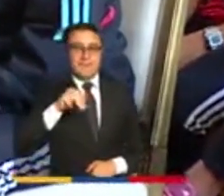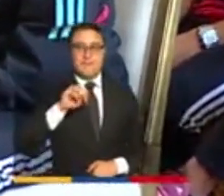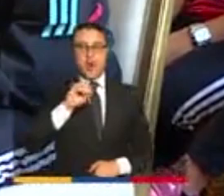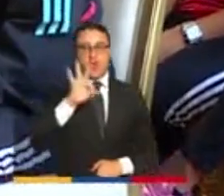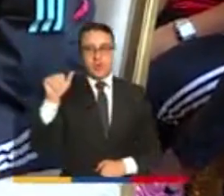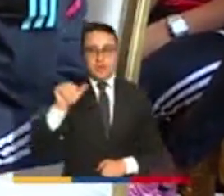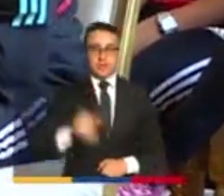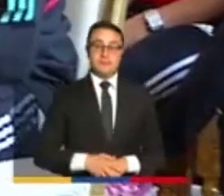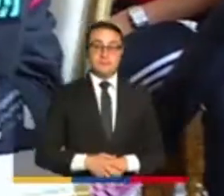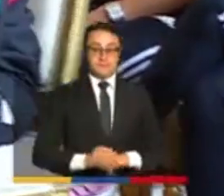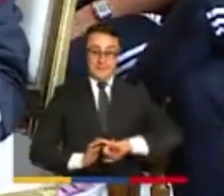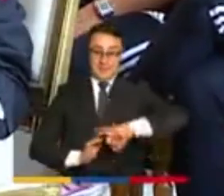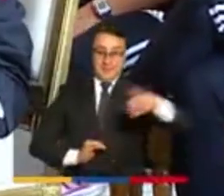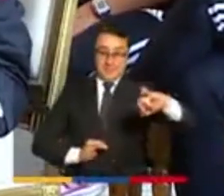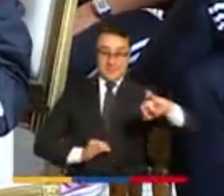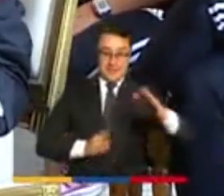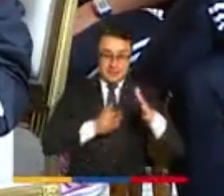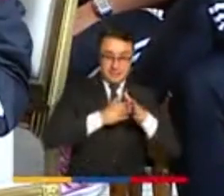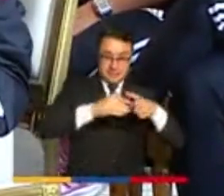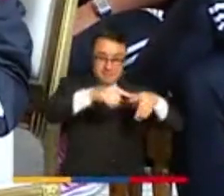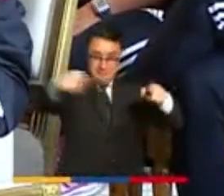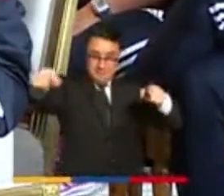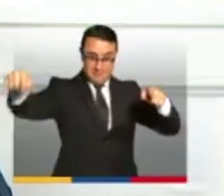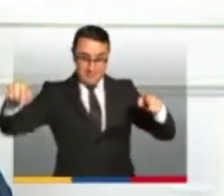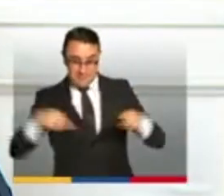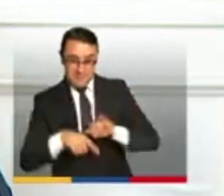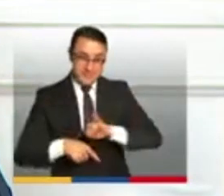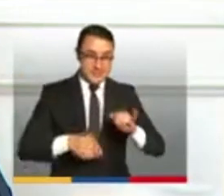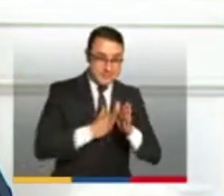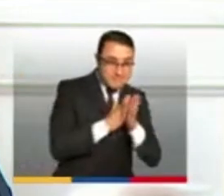Lateral izquierdo, María Camila Correa Tobar.